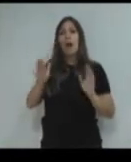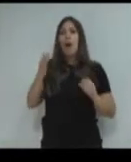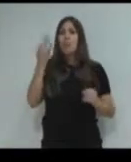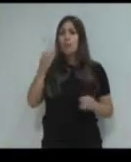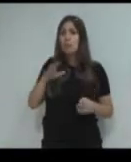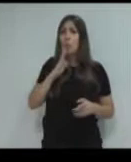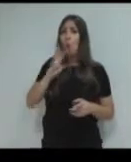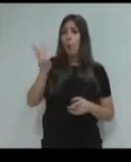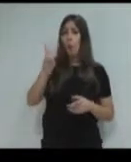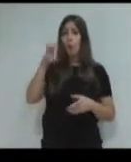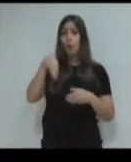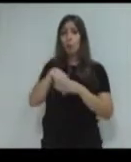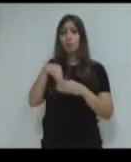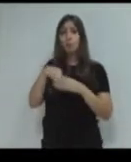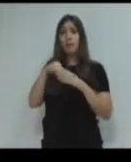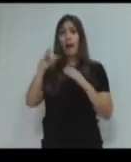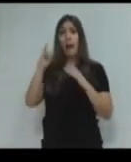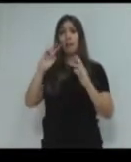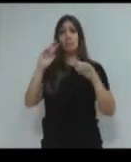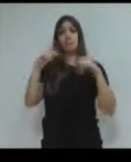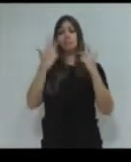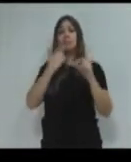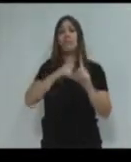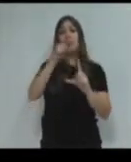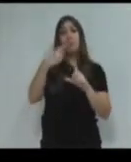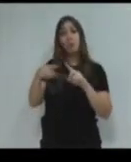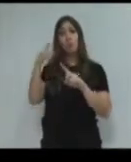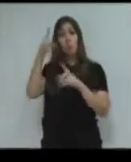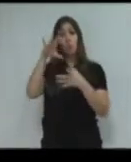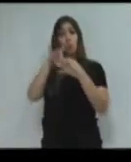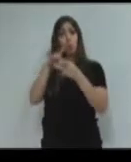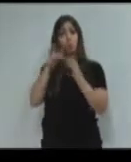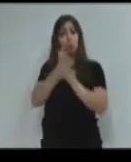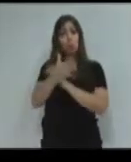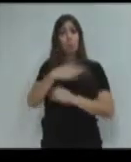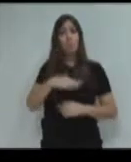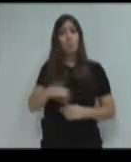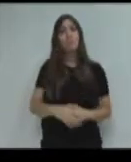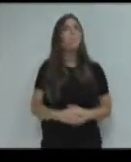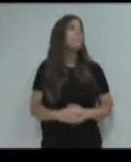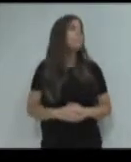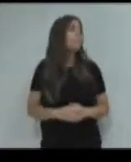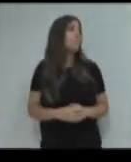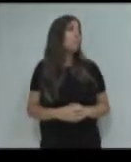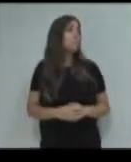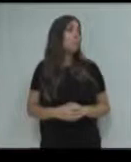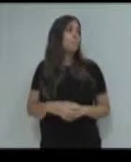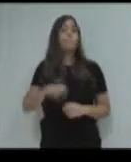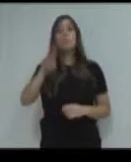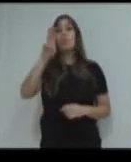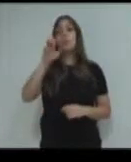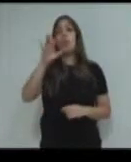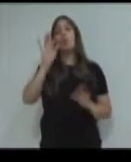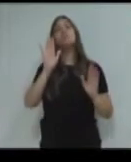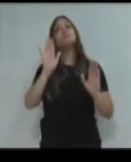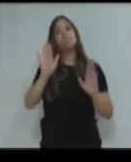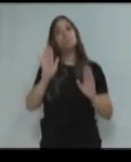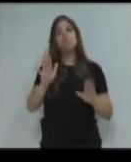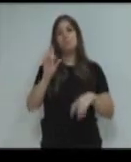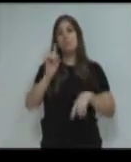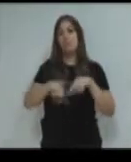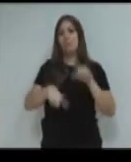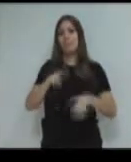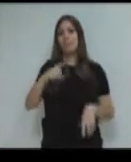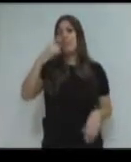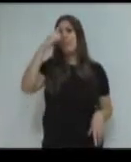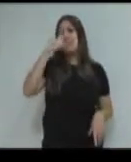permite Sí. hacer explicaciones a un gráfico o tal. Lo de los gráficos es otra cosa. Una cosa es una imagen, que a